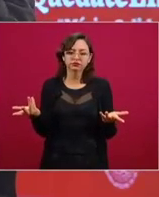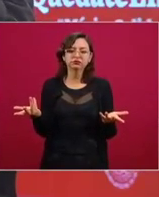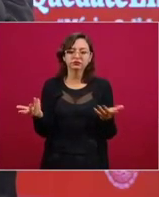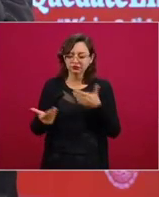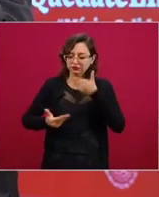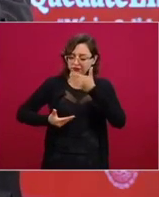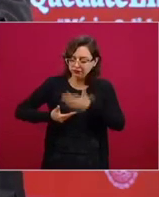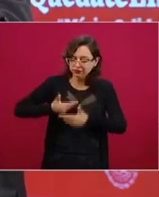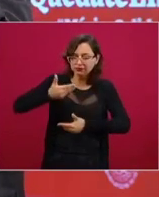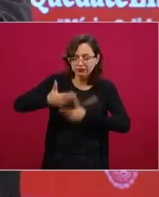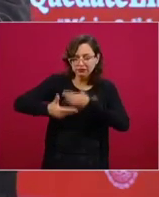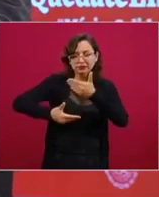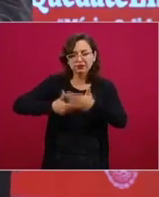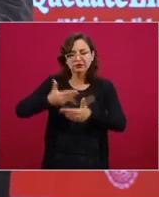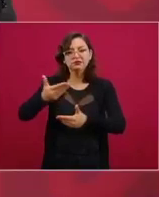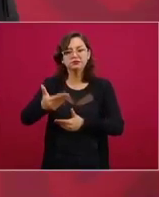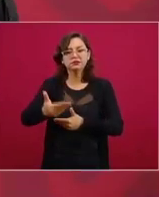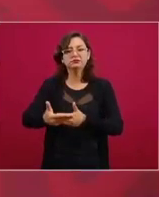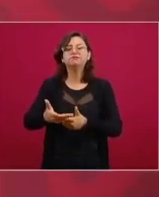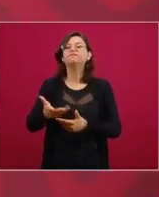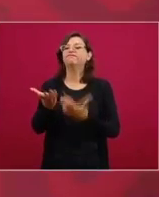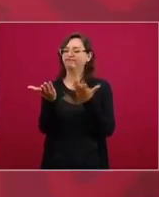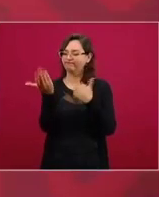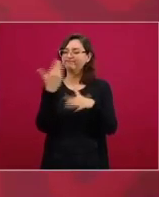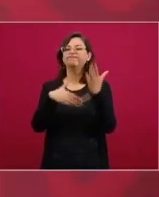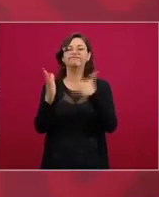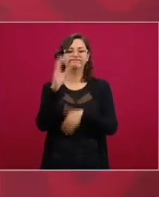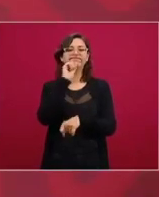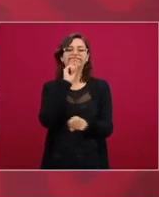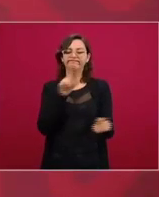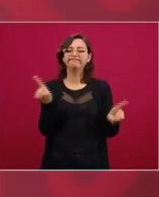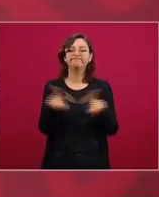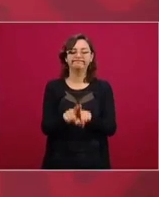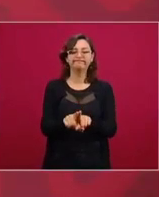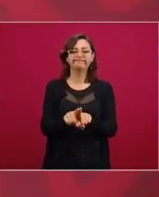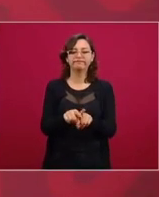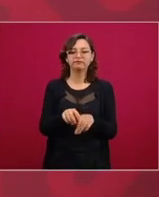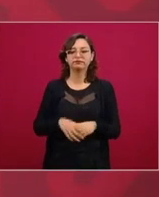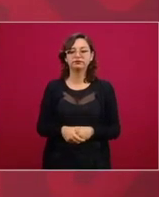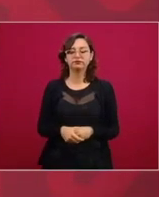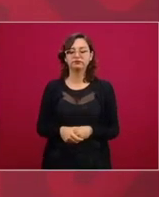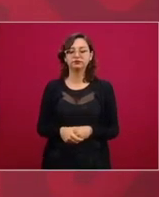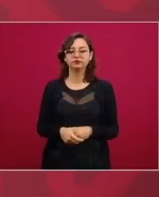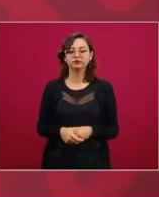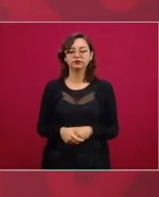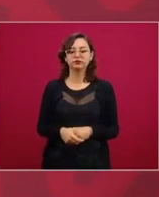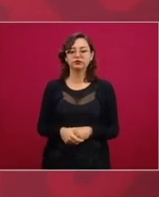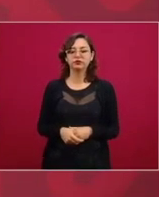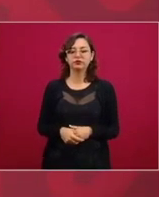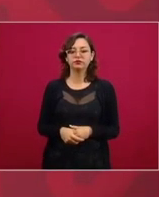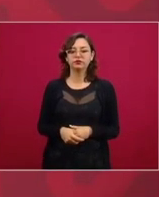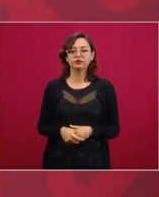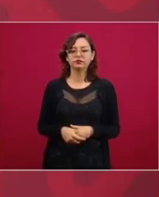Entonces, pues, sí, saquen el tequila mejor en lugar que el café, porque pues al final no hay nada nuevo.